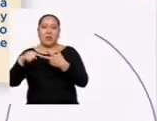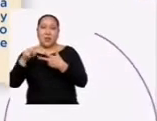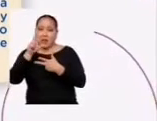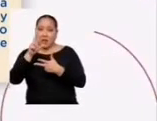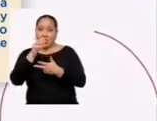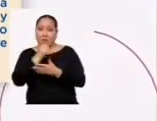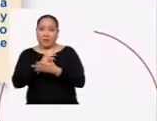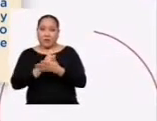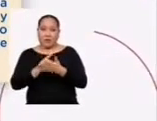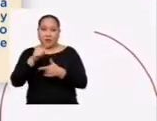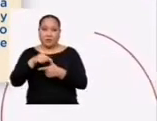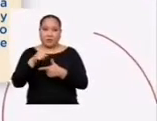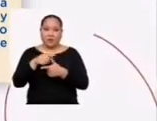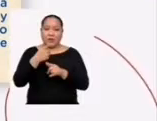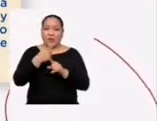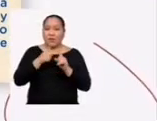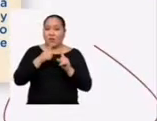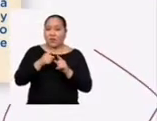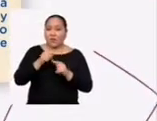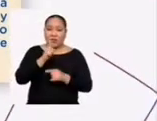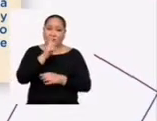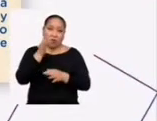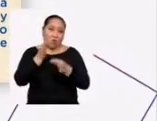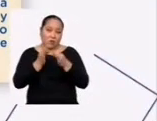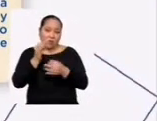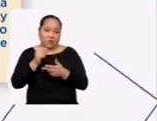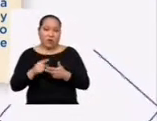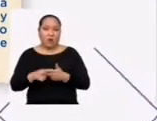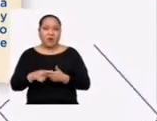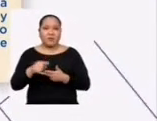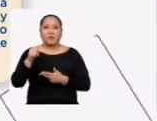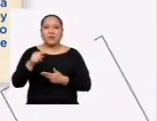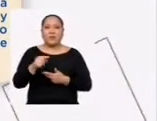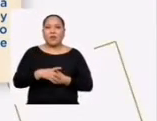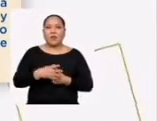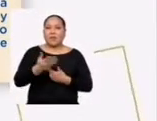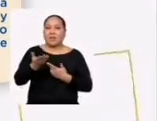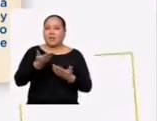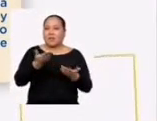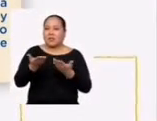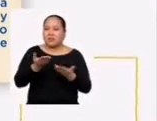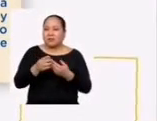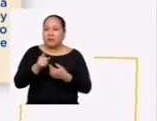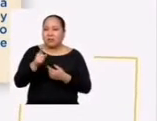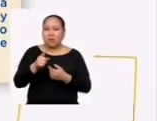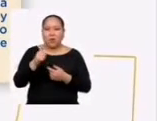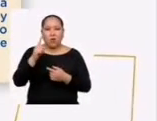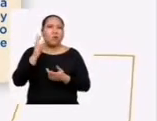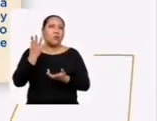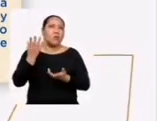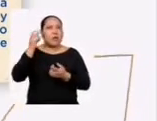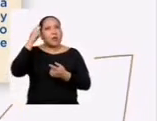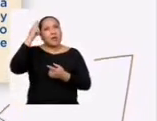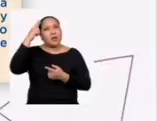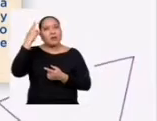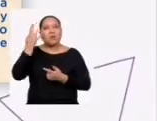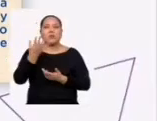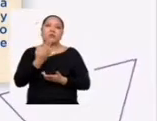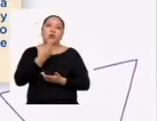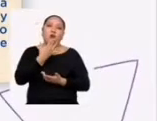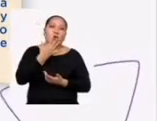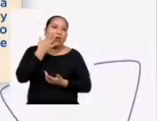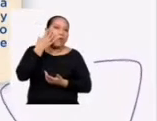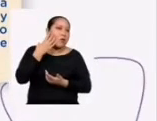elementos. Un trato diferenciado injustificado, que este trato se base en un motivo prohibido, color de la